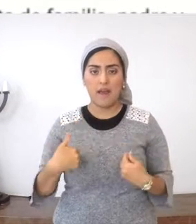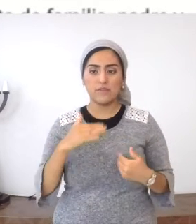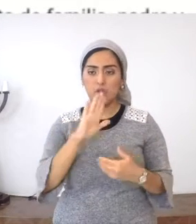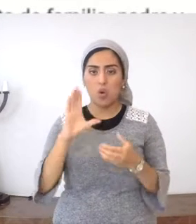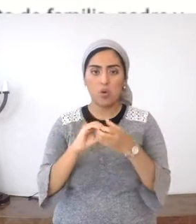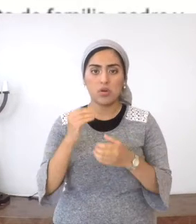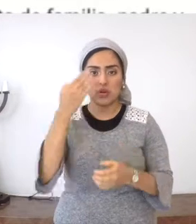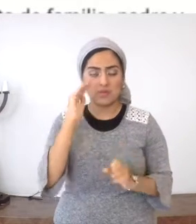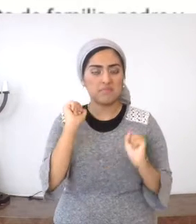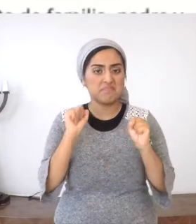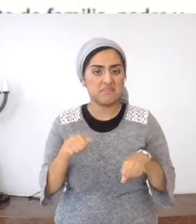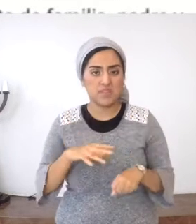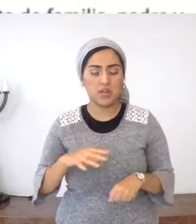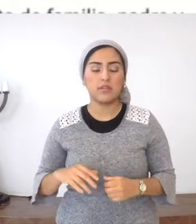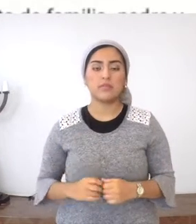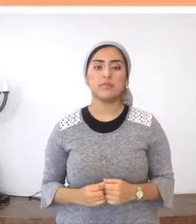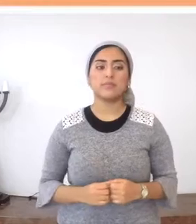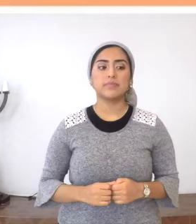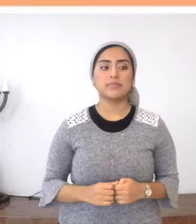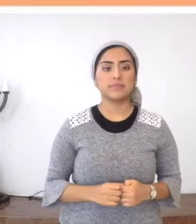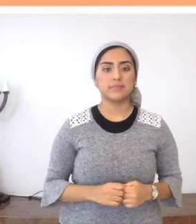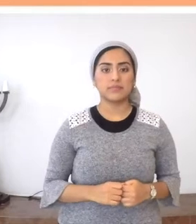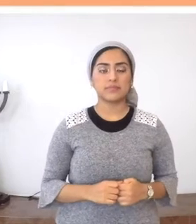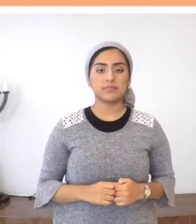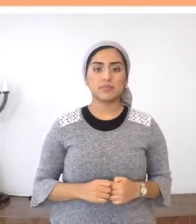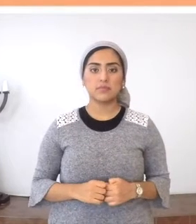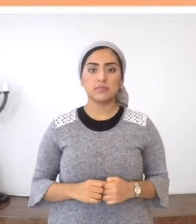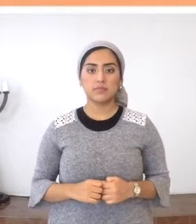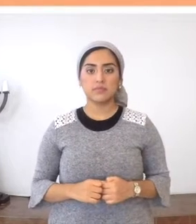nación Puede tener su Dios La que sigue